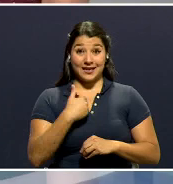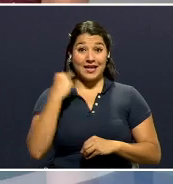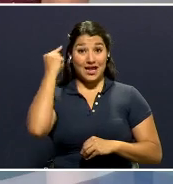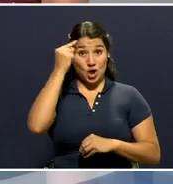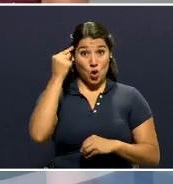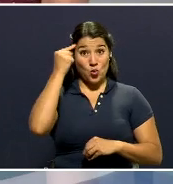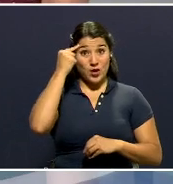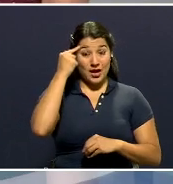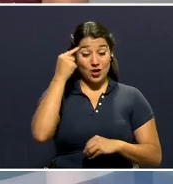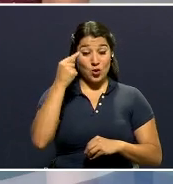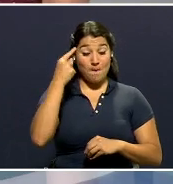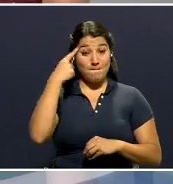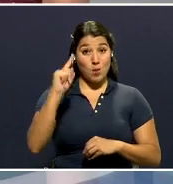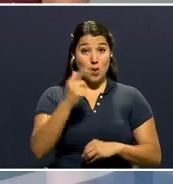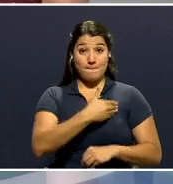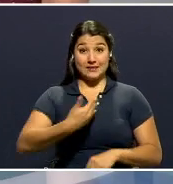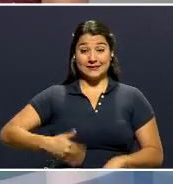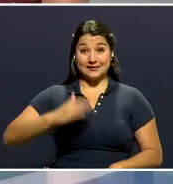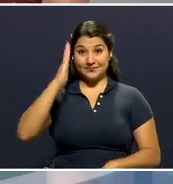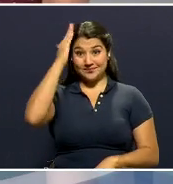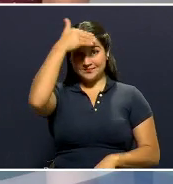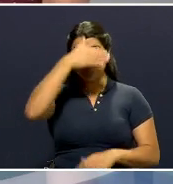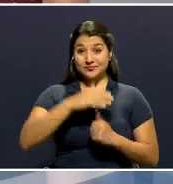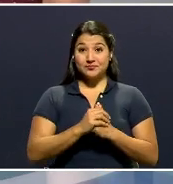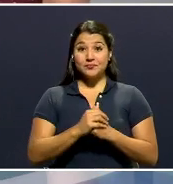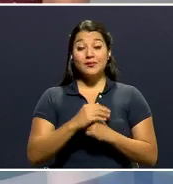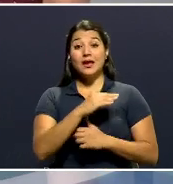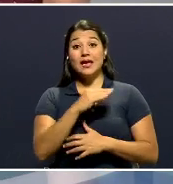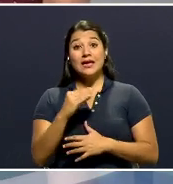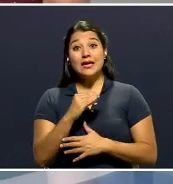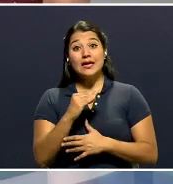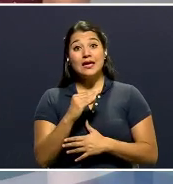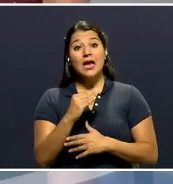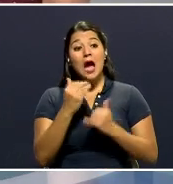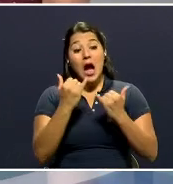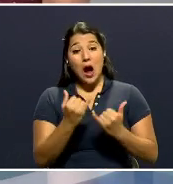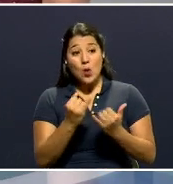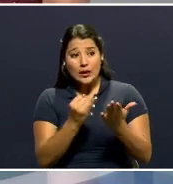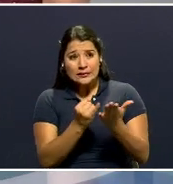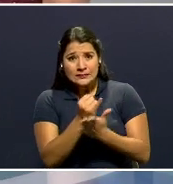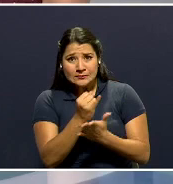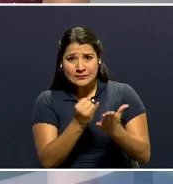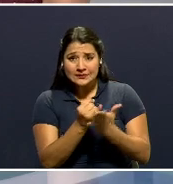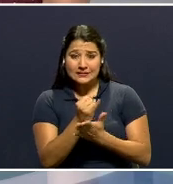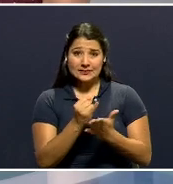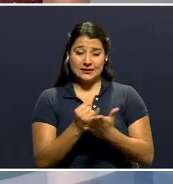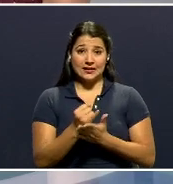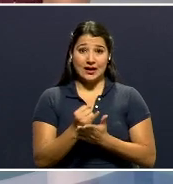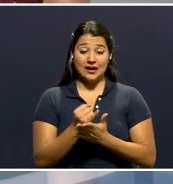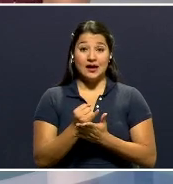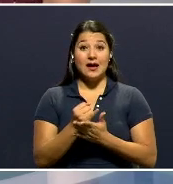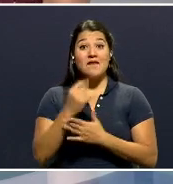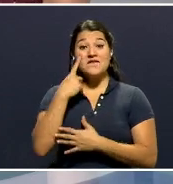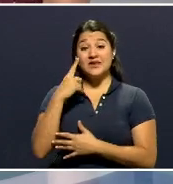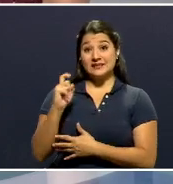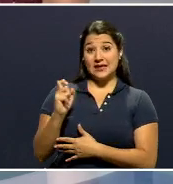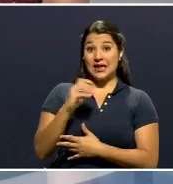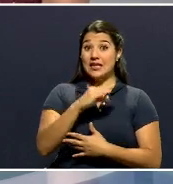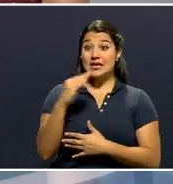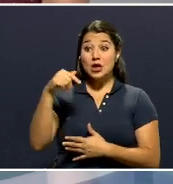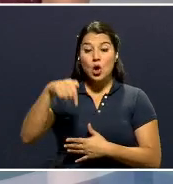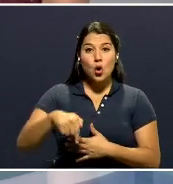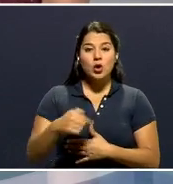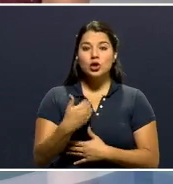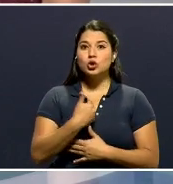este escándalo colocó bajo investigación de la Fiscalía y quien hoy tuvo que apelar a una formación de